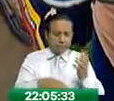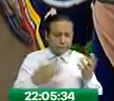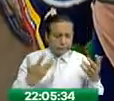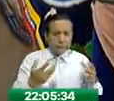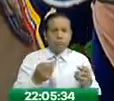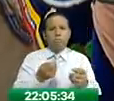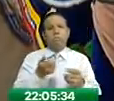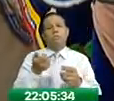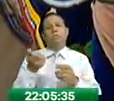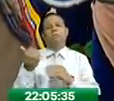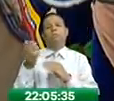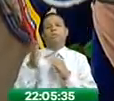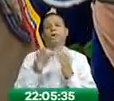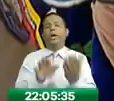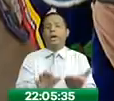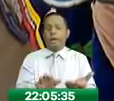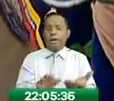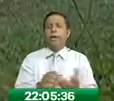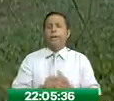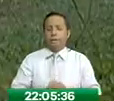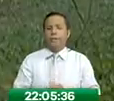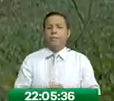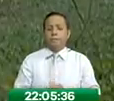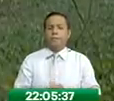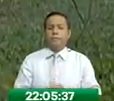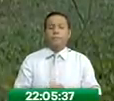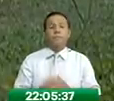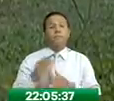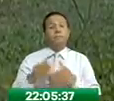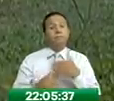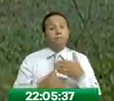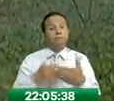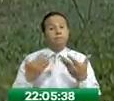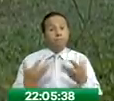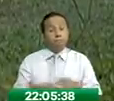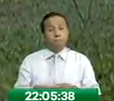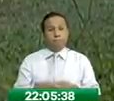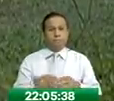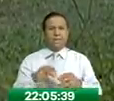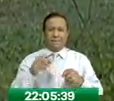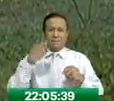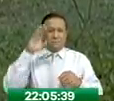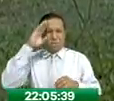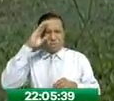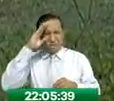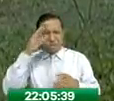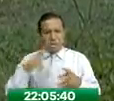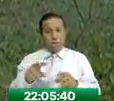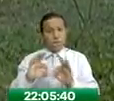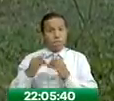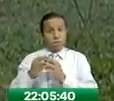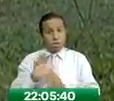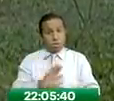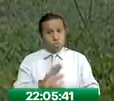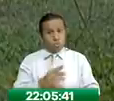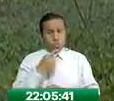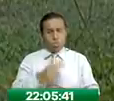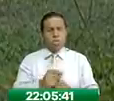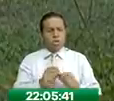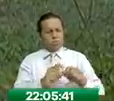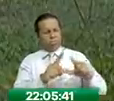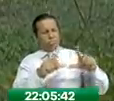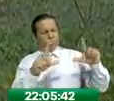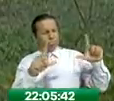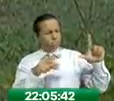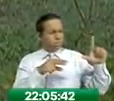de uno de los ocupantes de esta motocicleta. Luego de analizar el video, familiares del fallecido aseguran que este joven